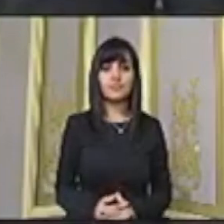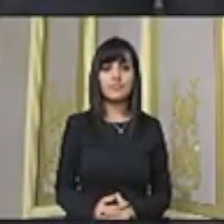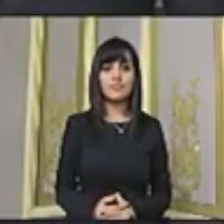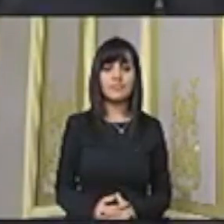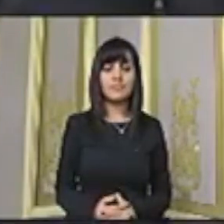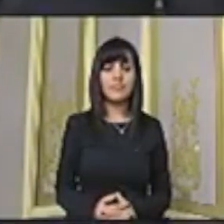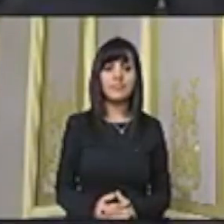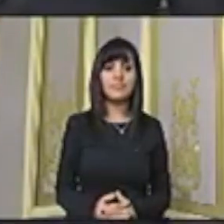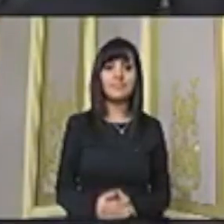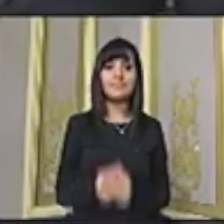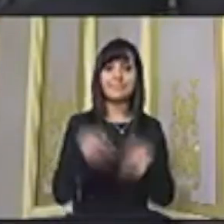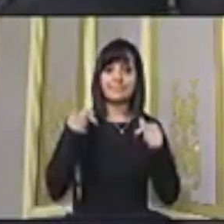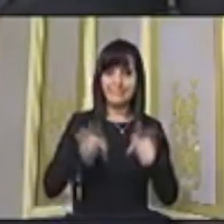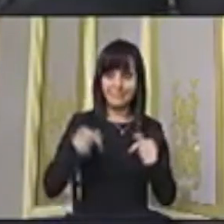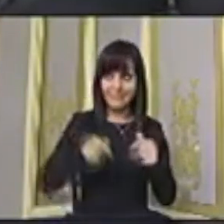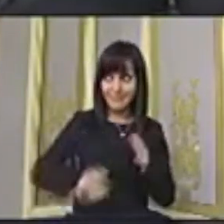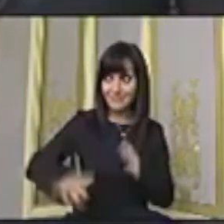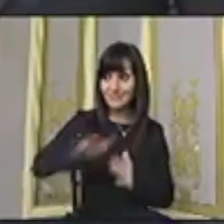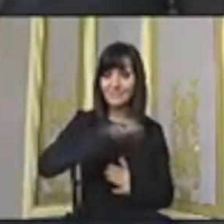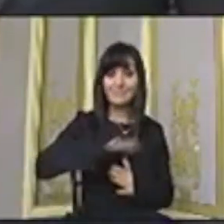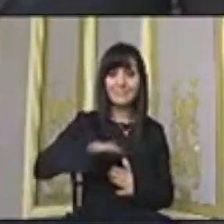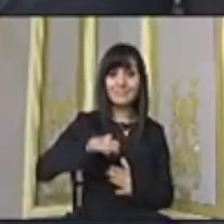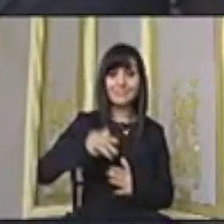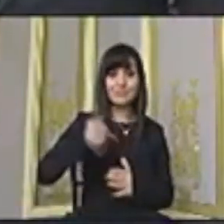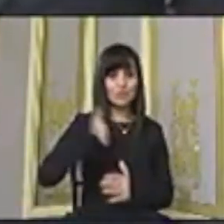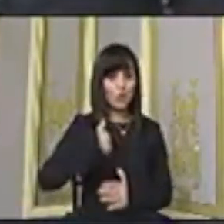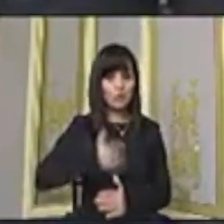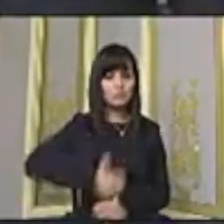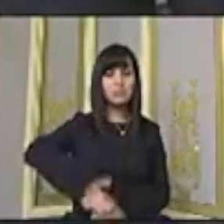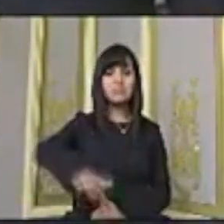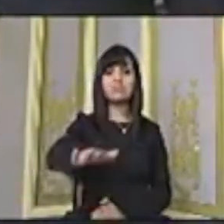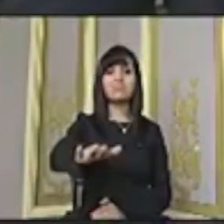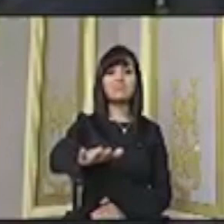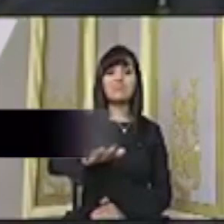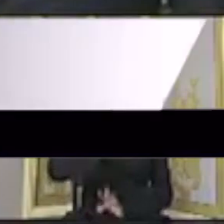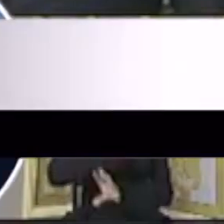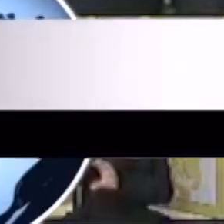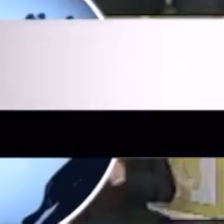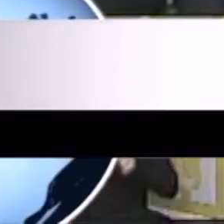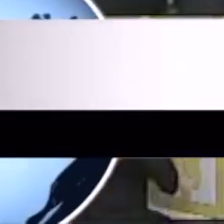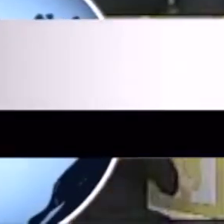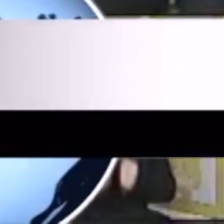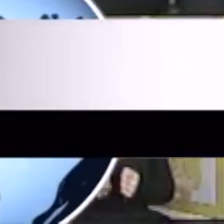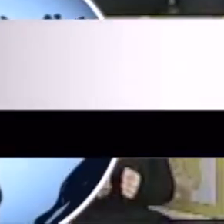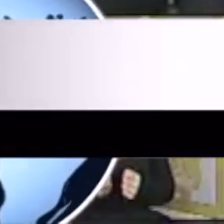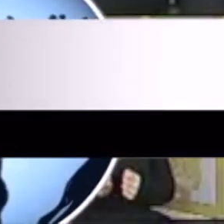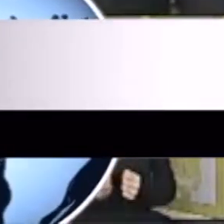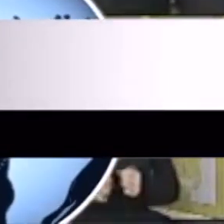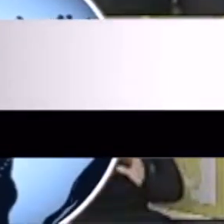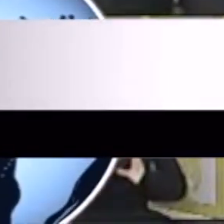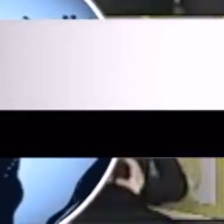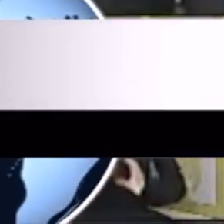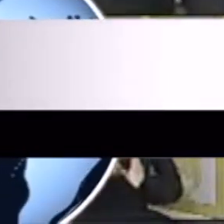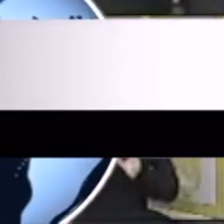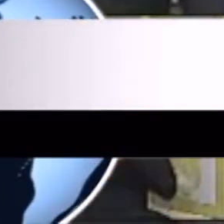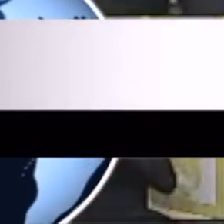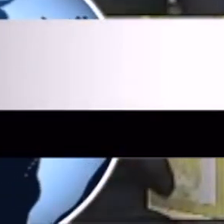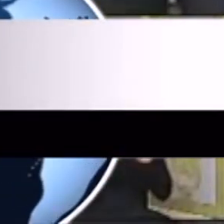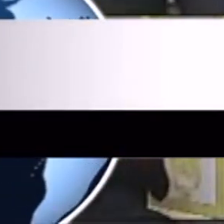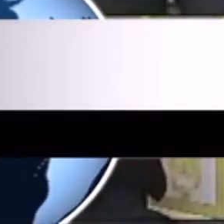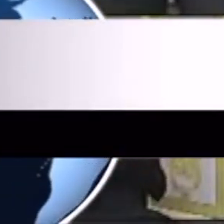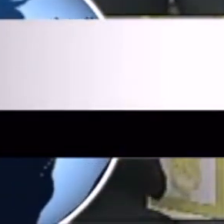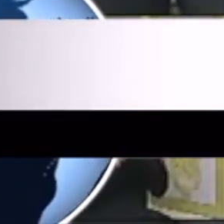Ante esta soberanía, protesto sin reserva alguna guardar y hacer guardar la Constitución